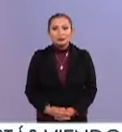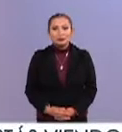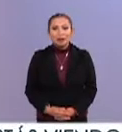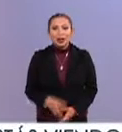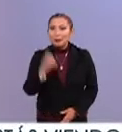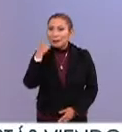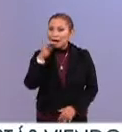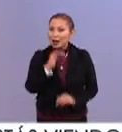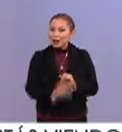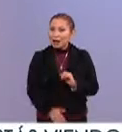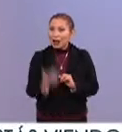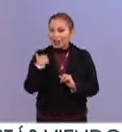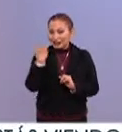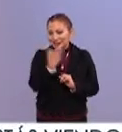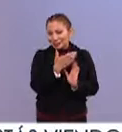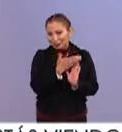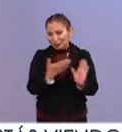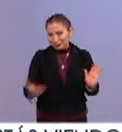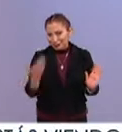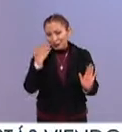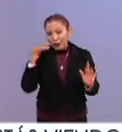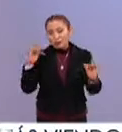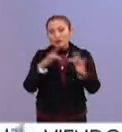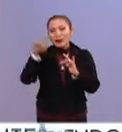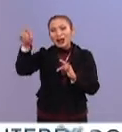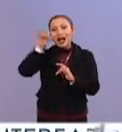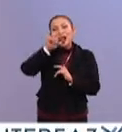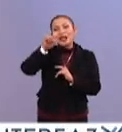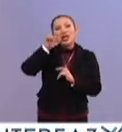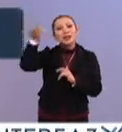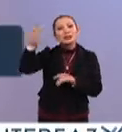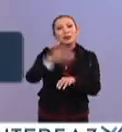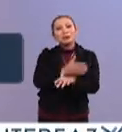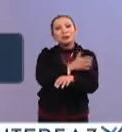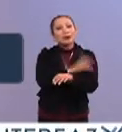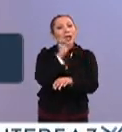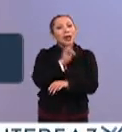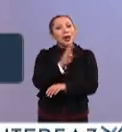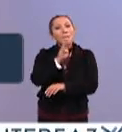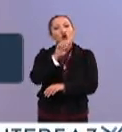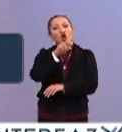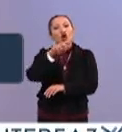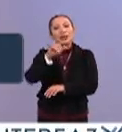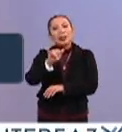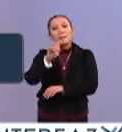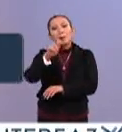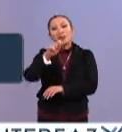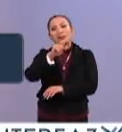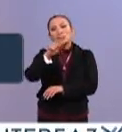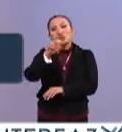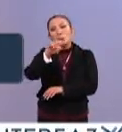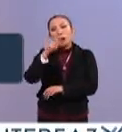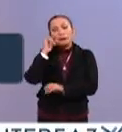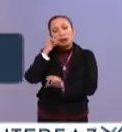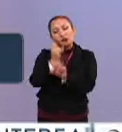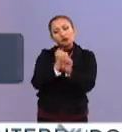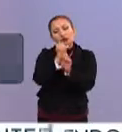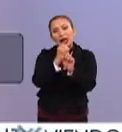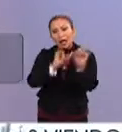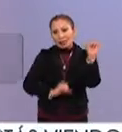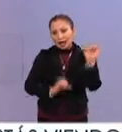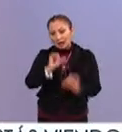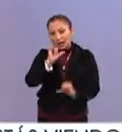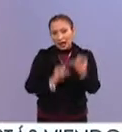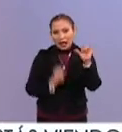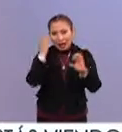Bueno, para terminar el programa de hoy nos enlazamos hasta Jalisco. Allá se encuentra nuestra compañera Bonnie Moctezuma. Ella está siguiendo de cerca las